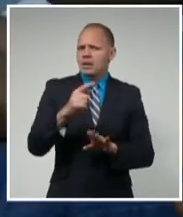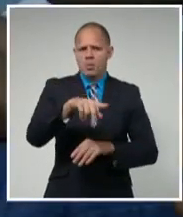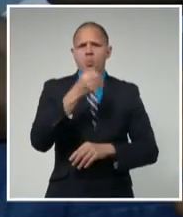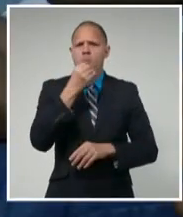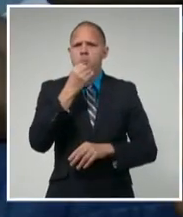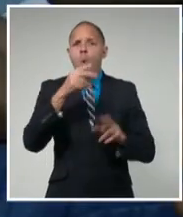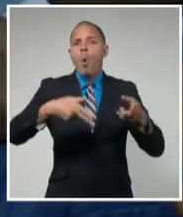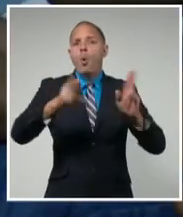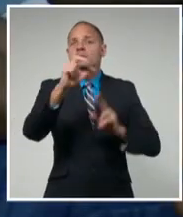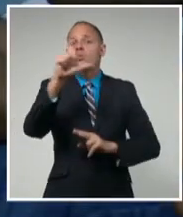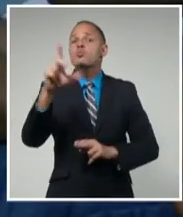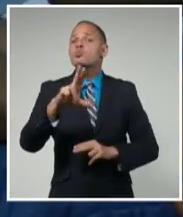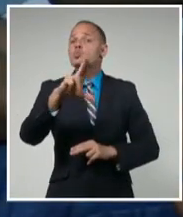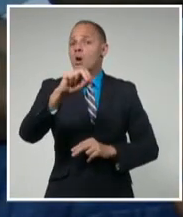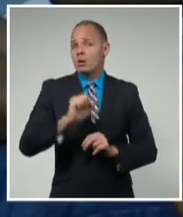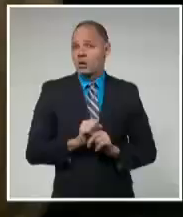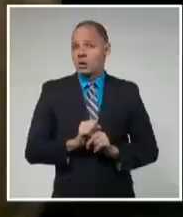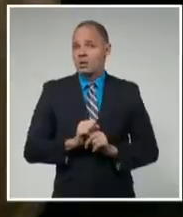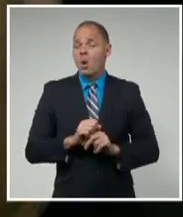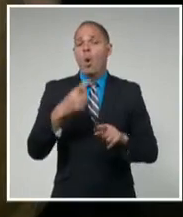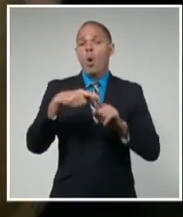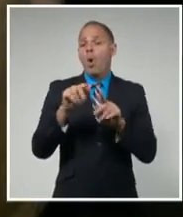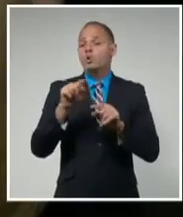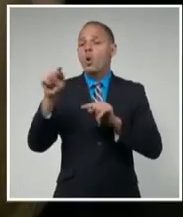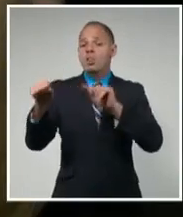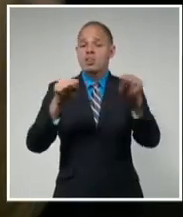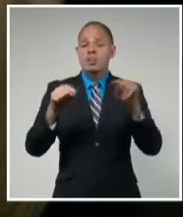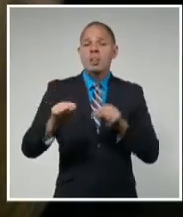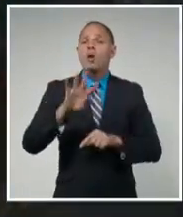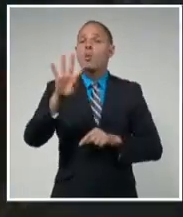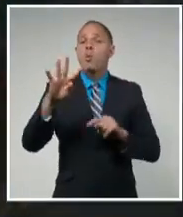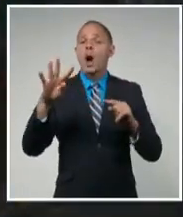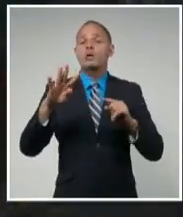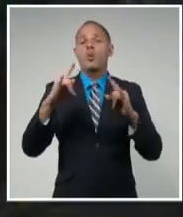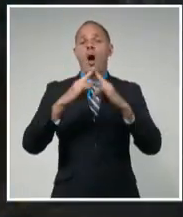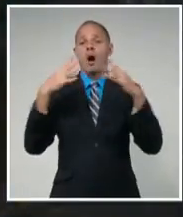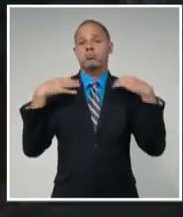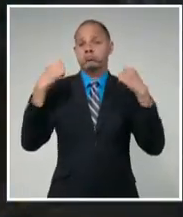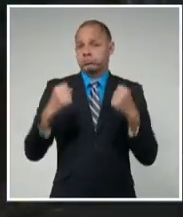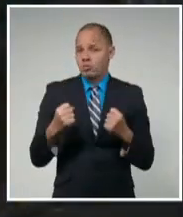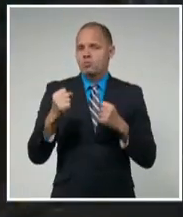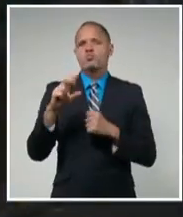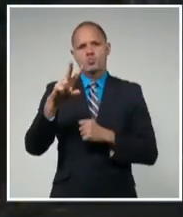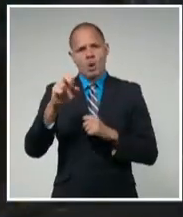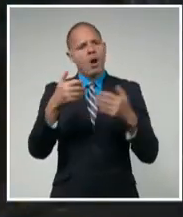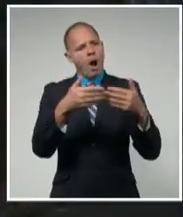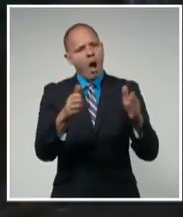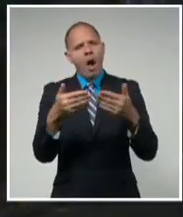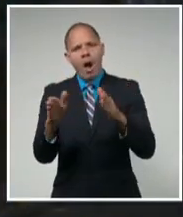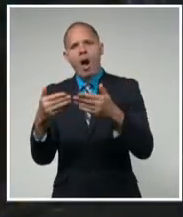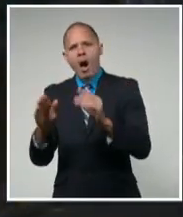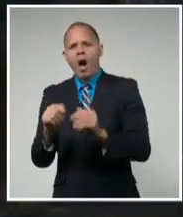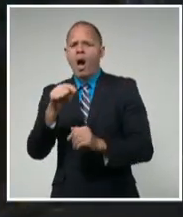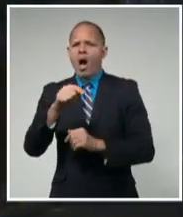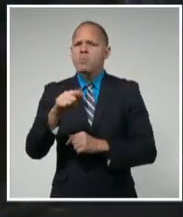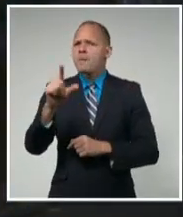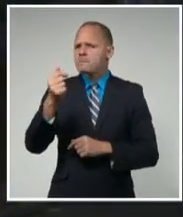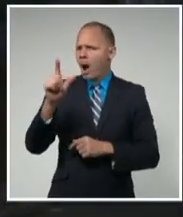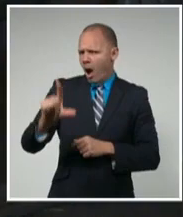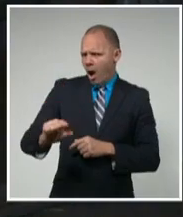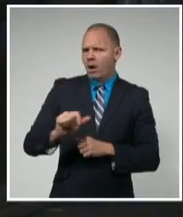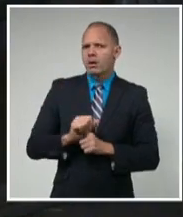de 4 nuevos campismos con mucha calidad y económico de cara al pueblo, y ya el inicio